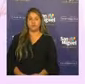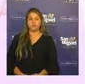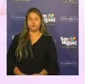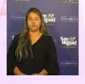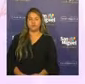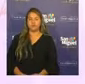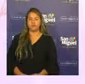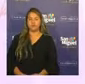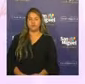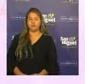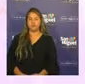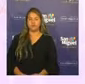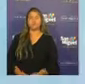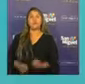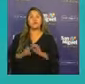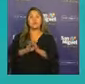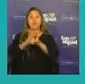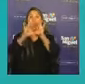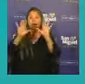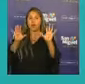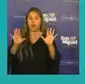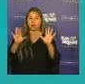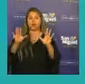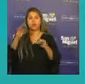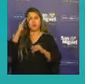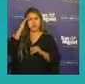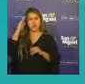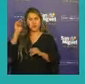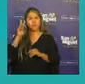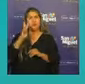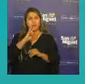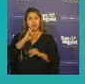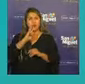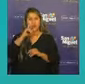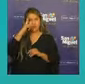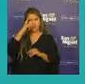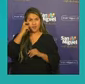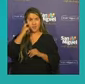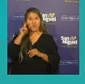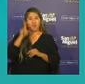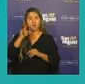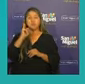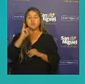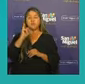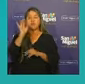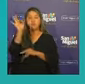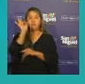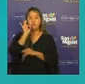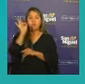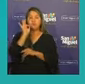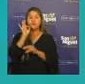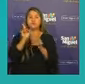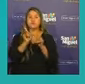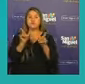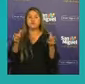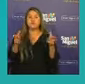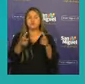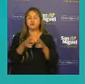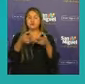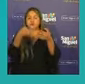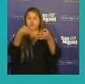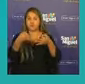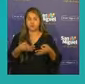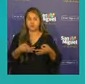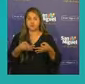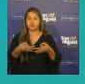Y algo que el día miércoles creo que fue, que hicimos una reunión con varios comités de seguridad en la